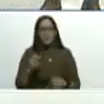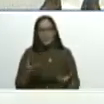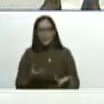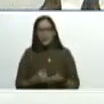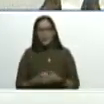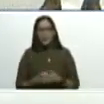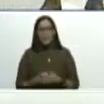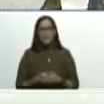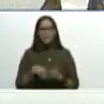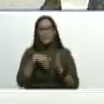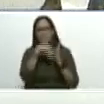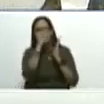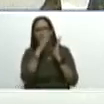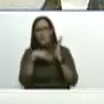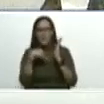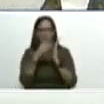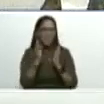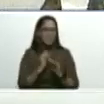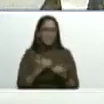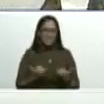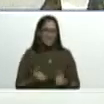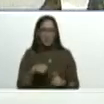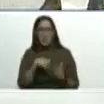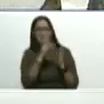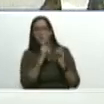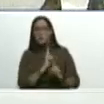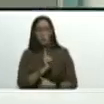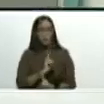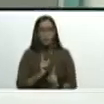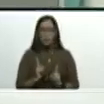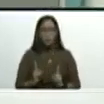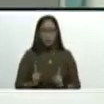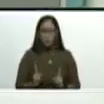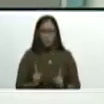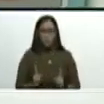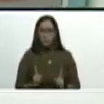pasar una brochita y listo, está pintado. No, no, no, era